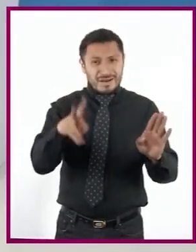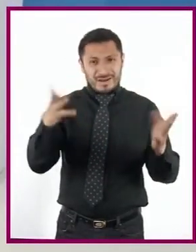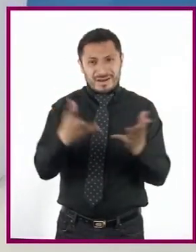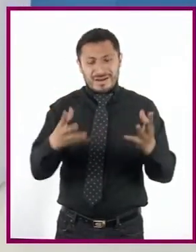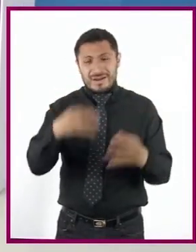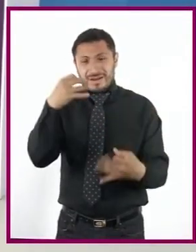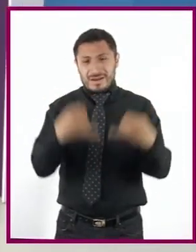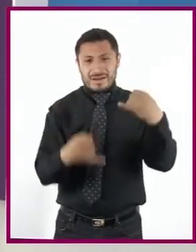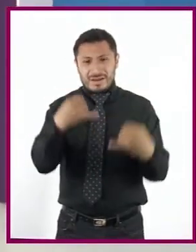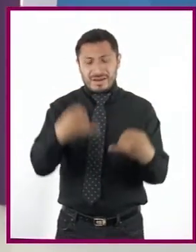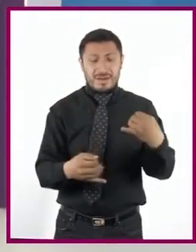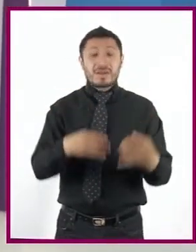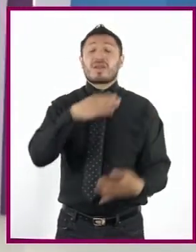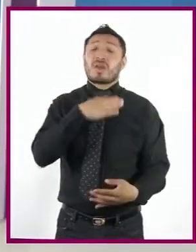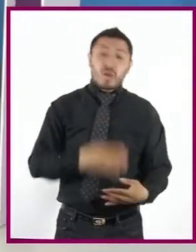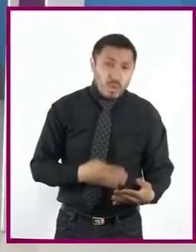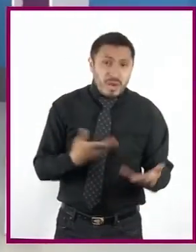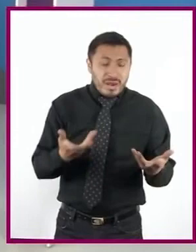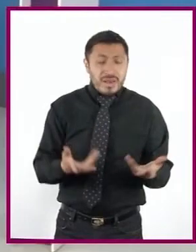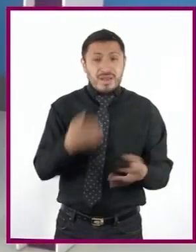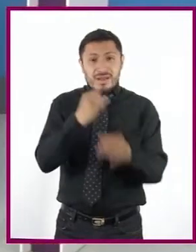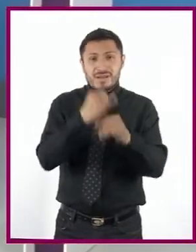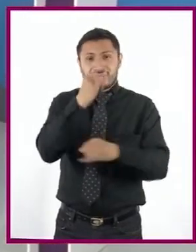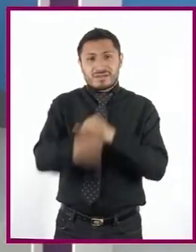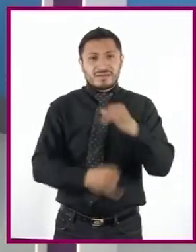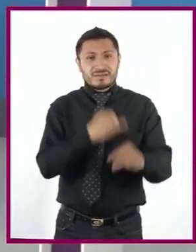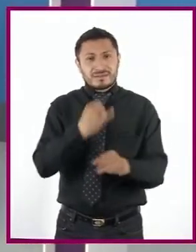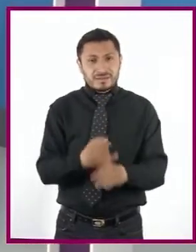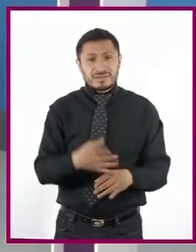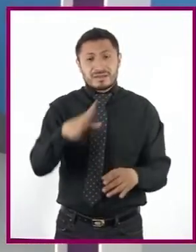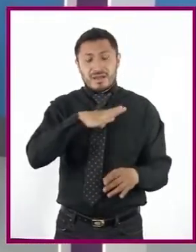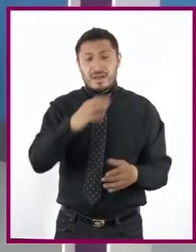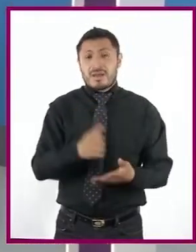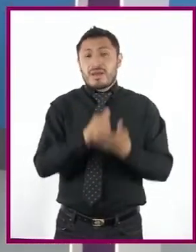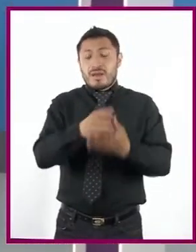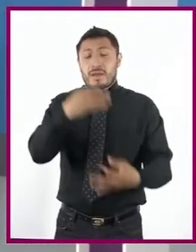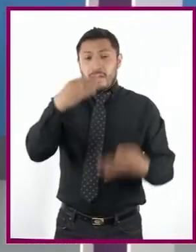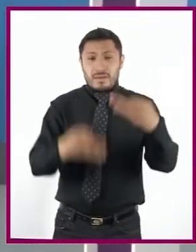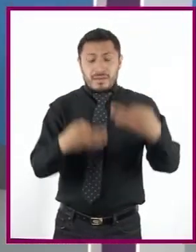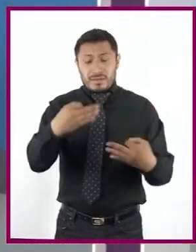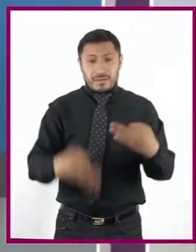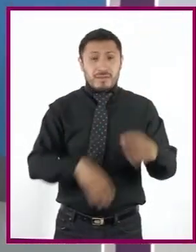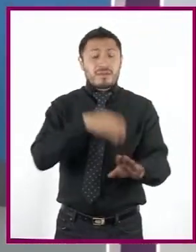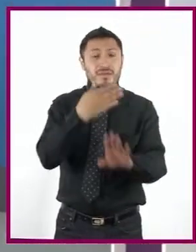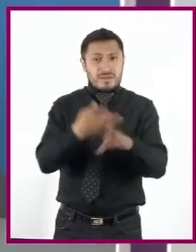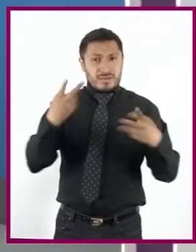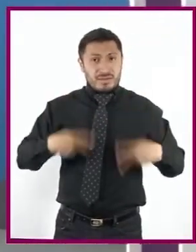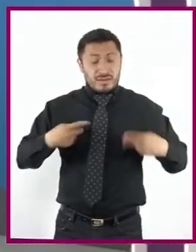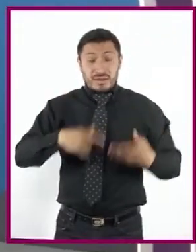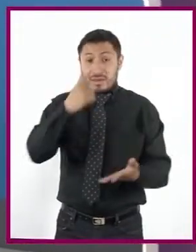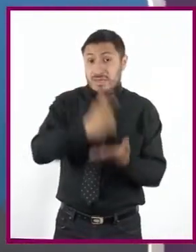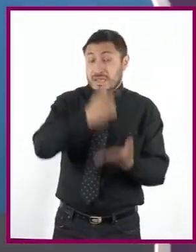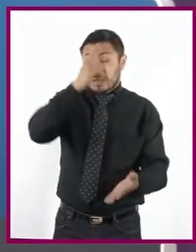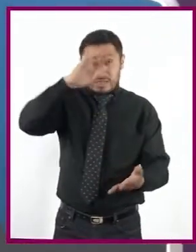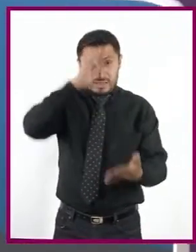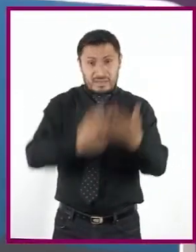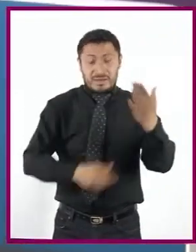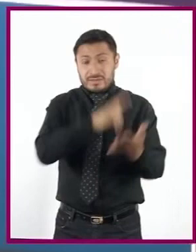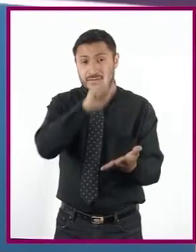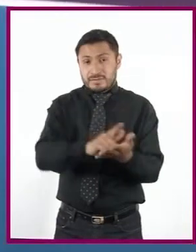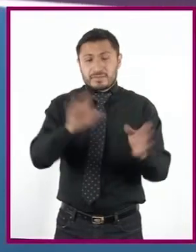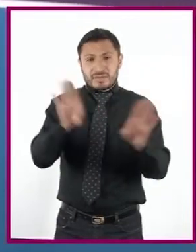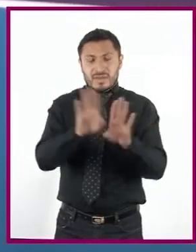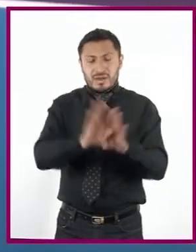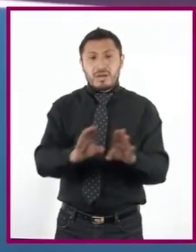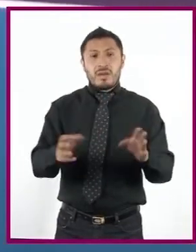creado tribunales de justicia internacionales que pueden enjuiciar a quienes cometen crímenes graves como